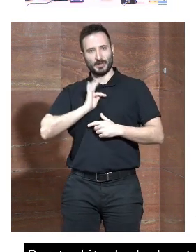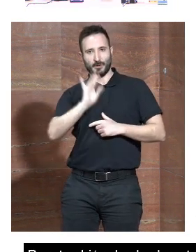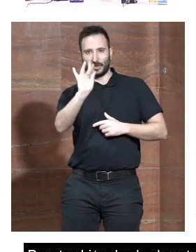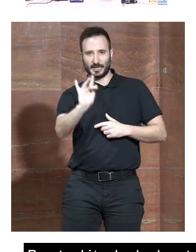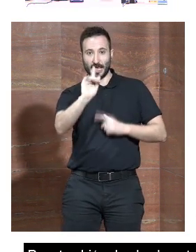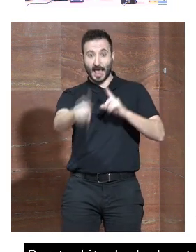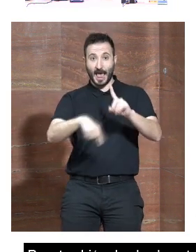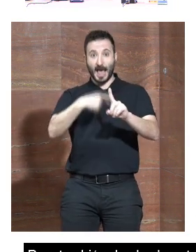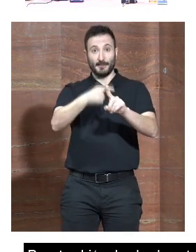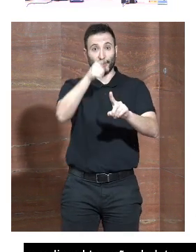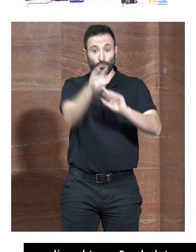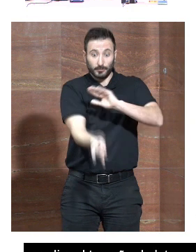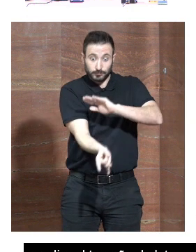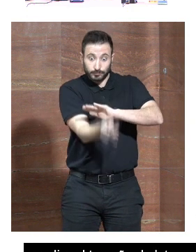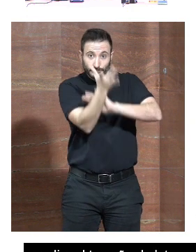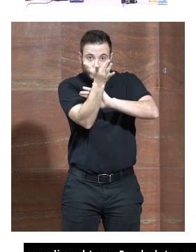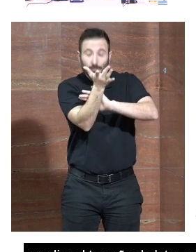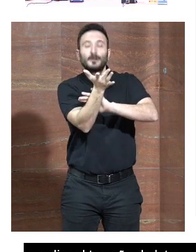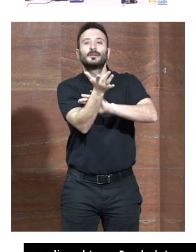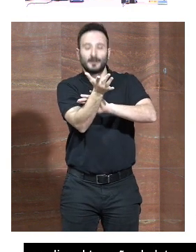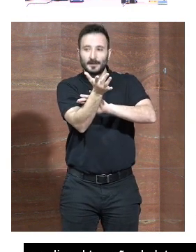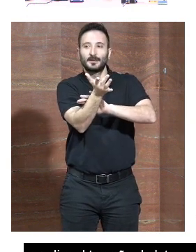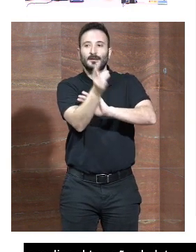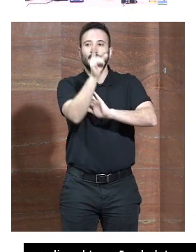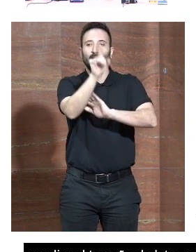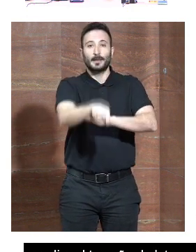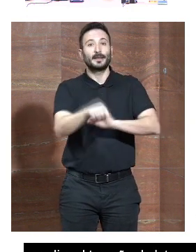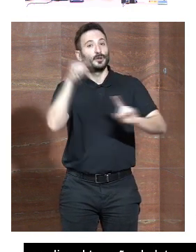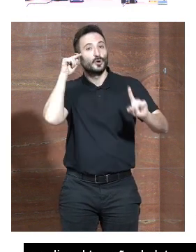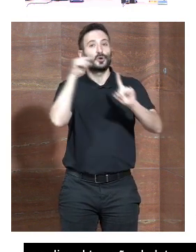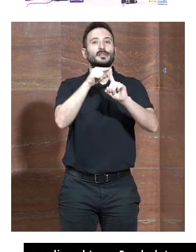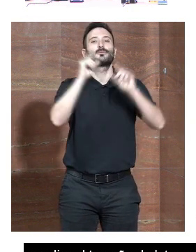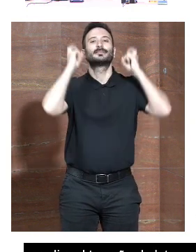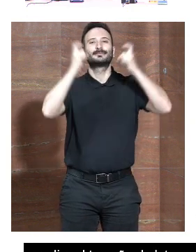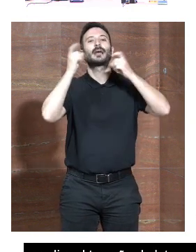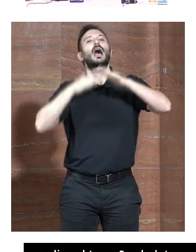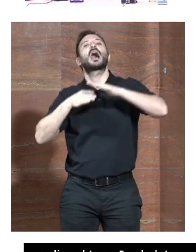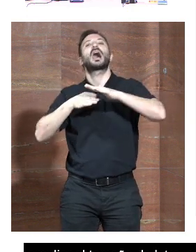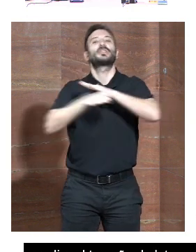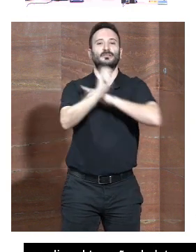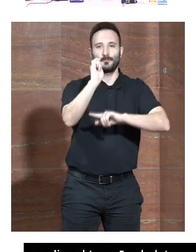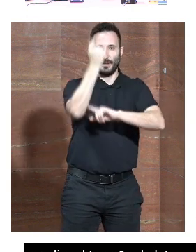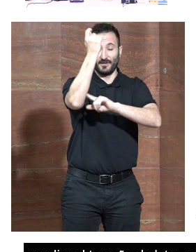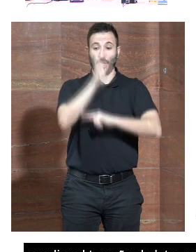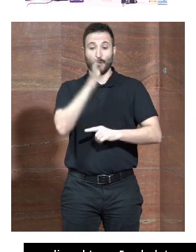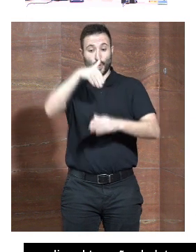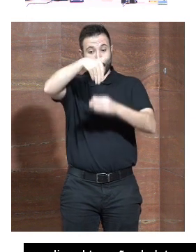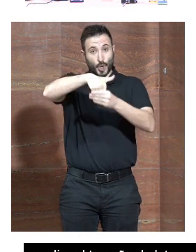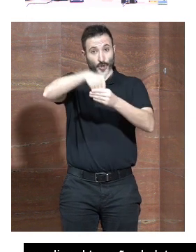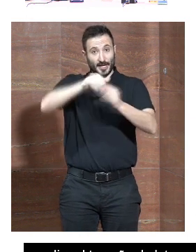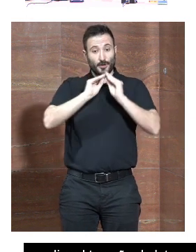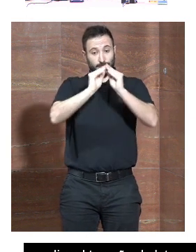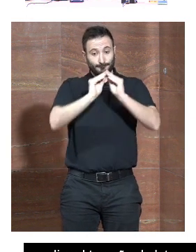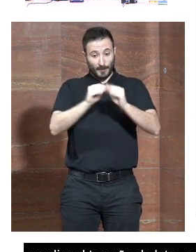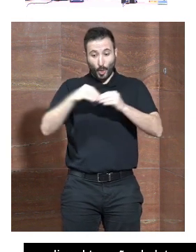tú estás generando, estás tratando de hacerlo accesible. ¿Por qué? Porque ese contenido que tú vas a generar